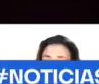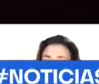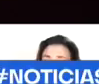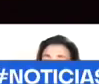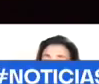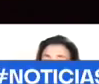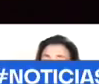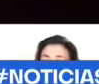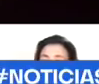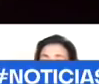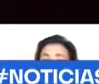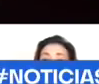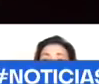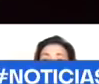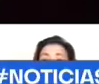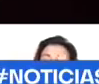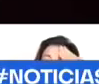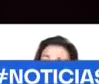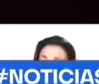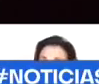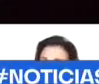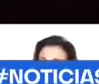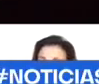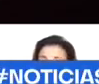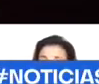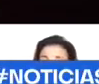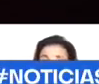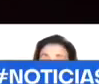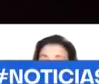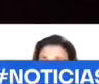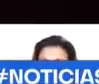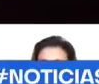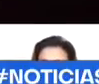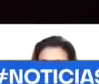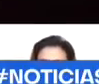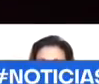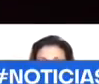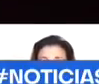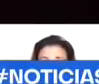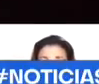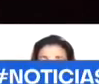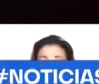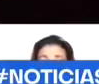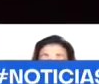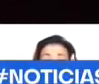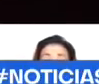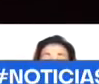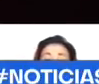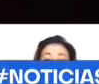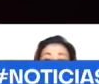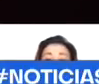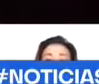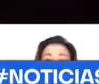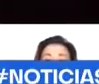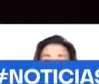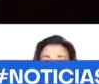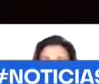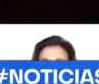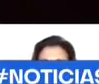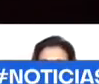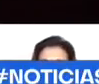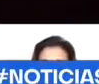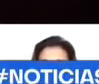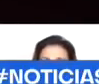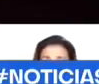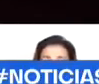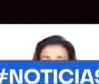primer día del mes subsiguiente la promulgación del proyecto de ley que reduce o elimina exenciones tributarias que indica. En votación, la